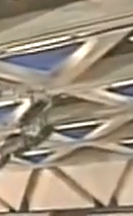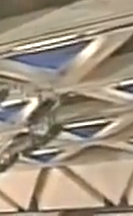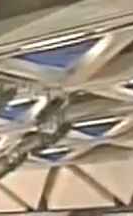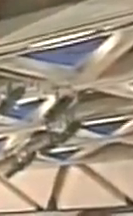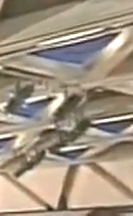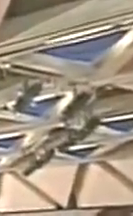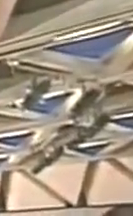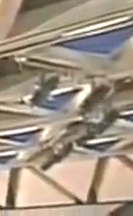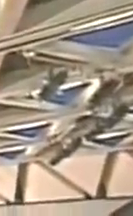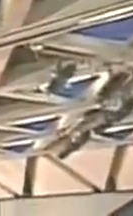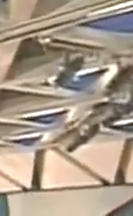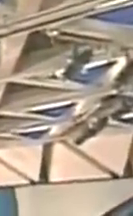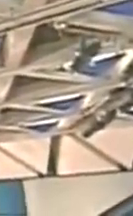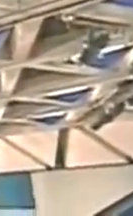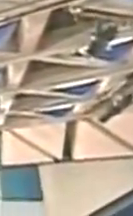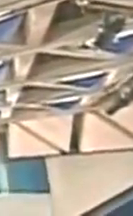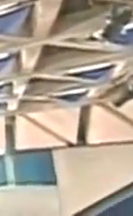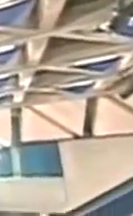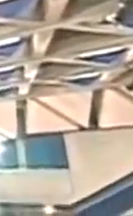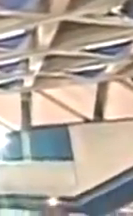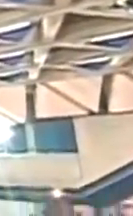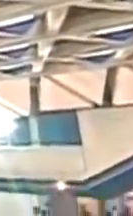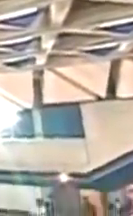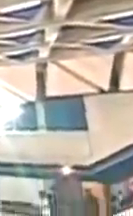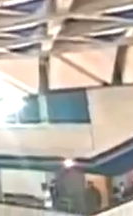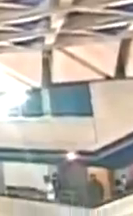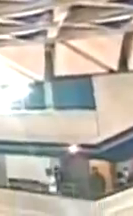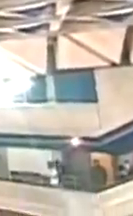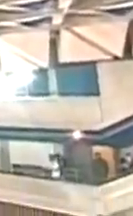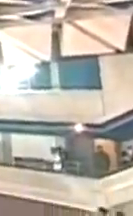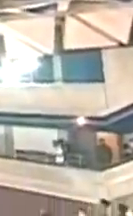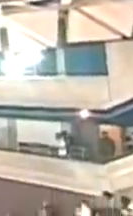Un aplauso a la UCB